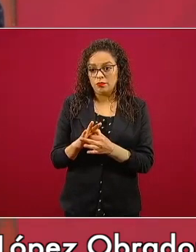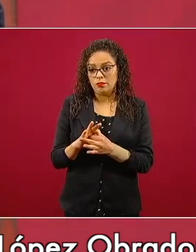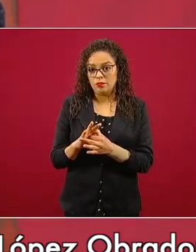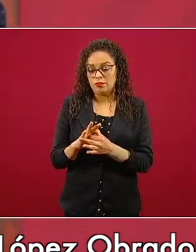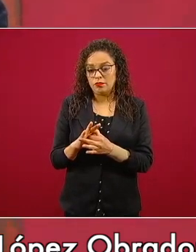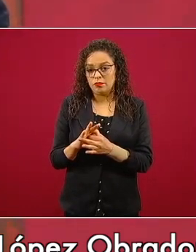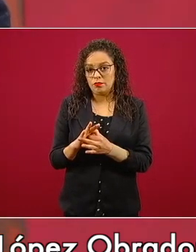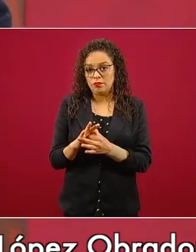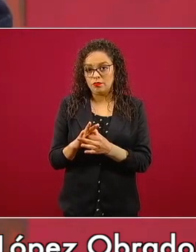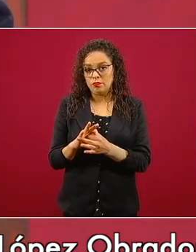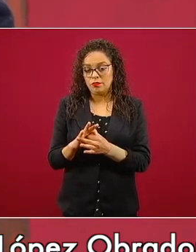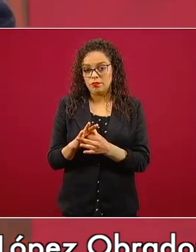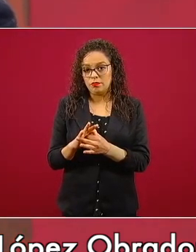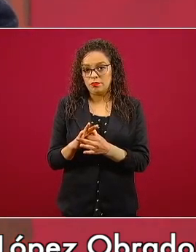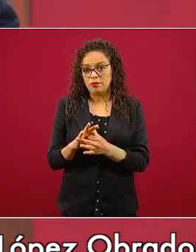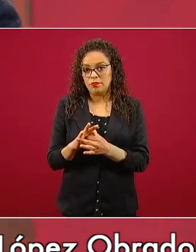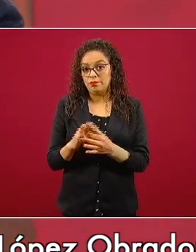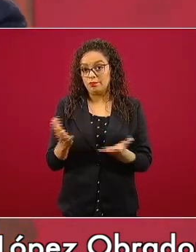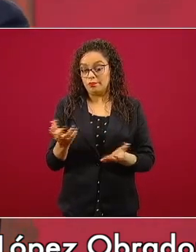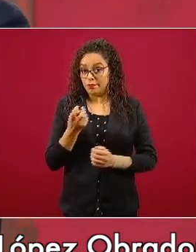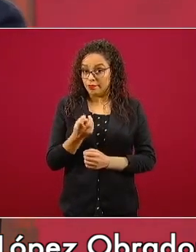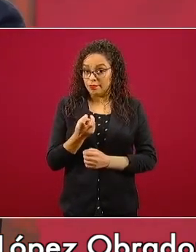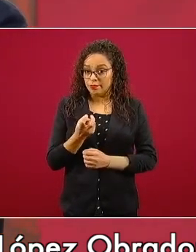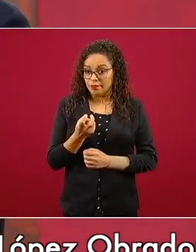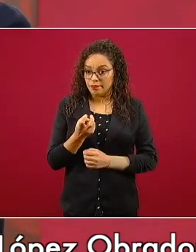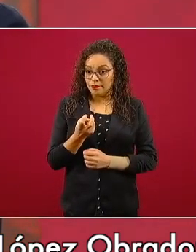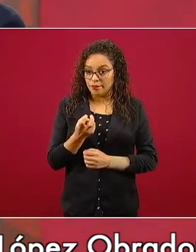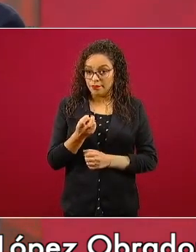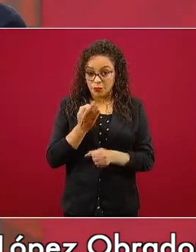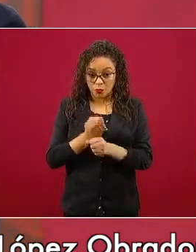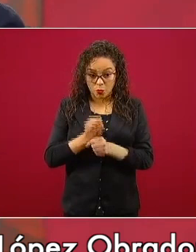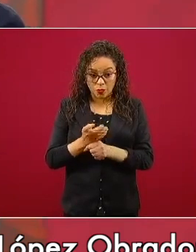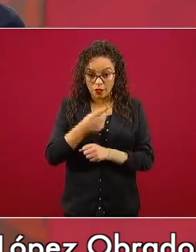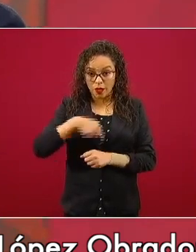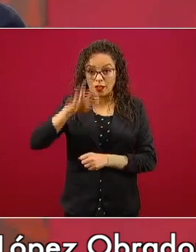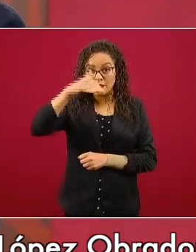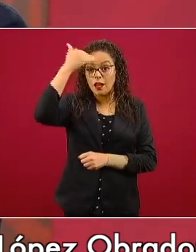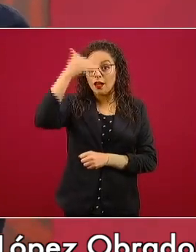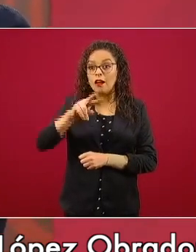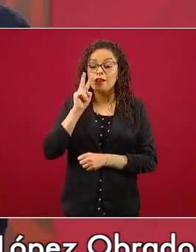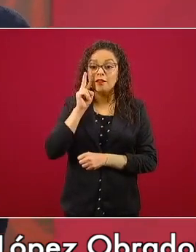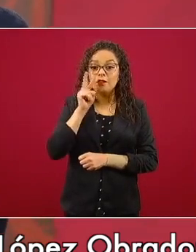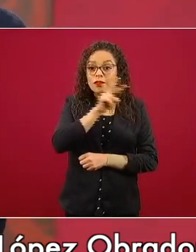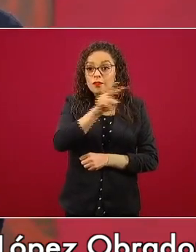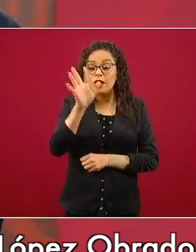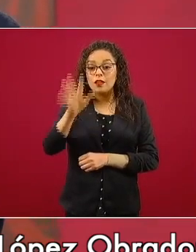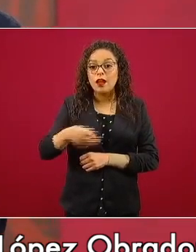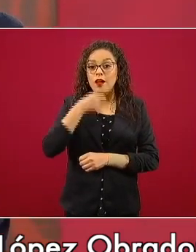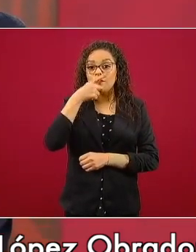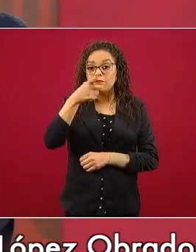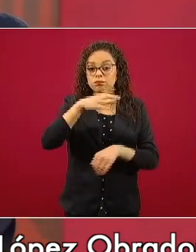Calderón. Esto es lo que le contestó López Obrador a Calderón. De parte del